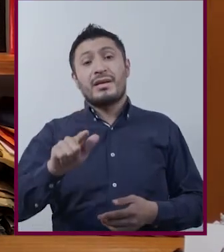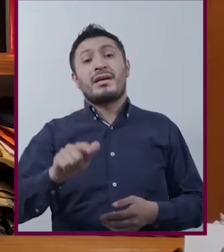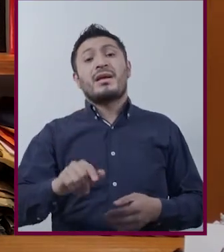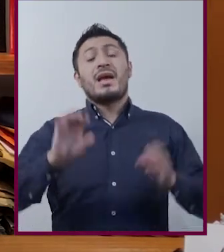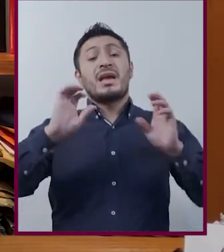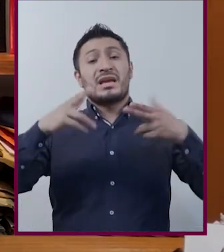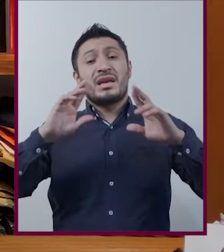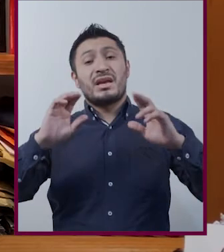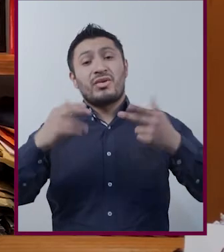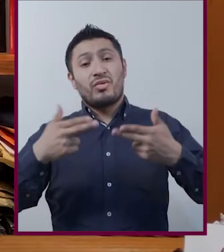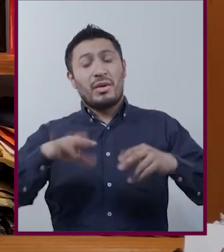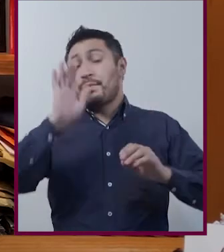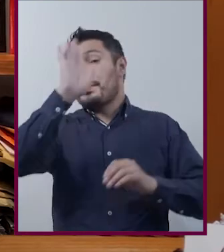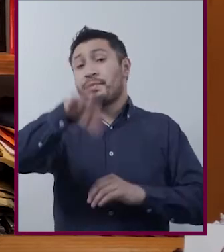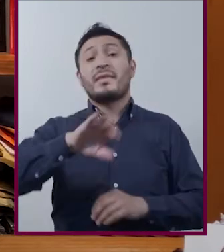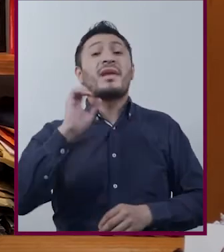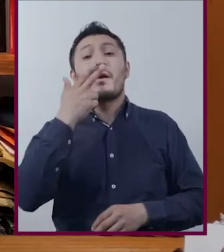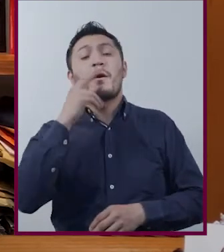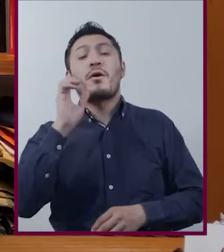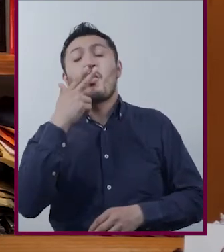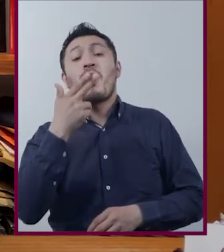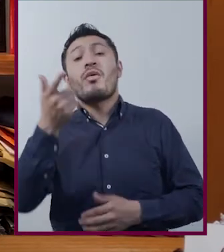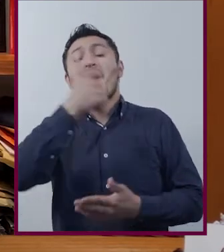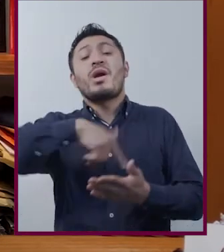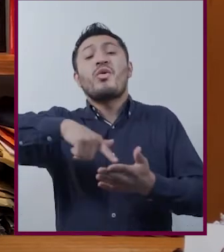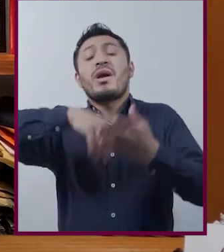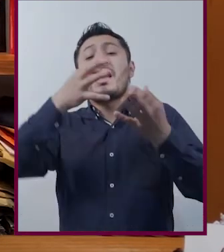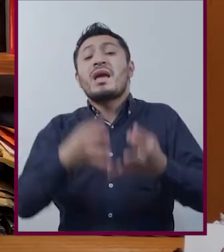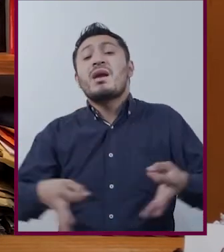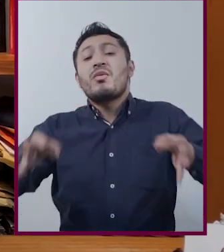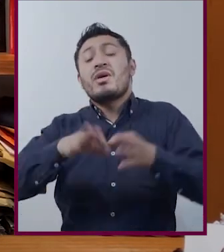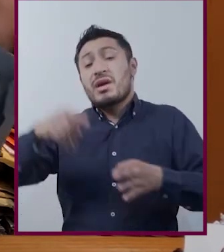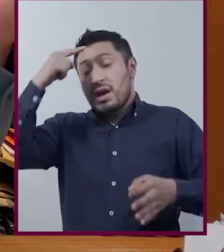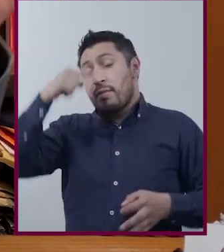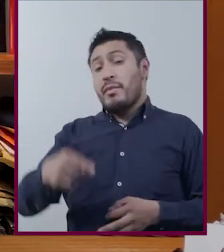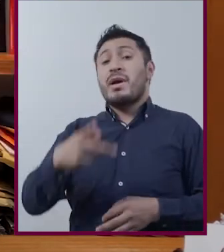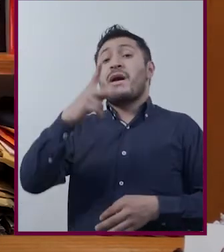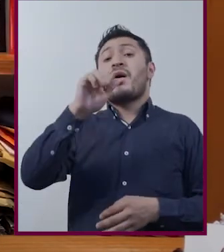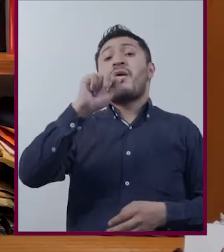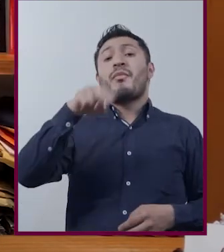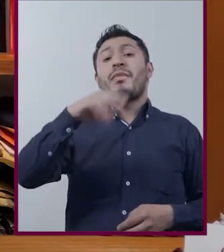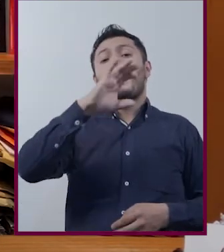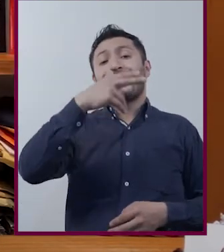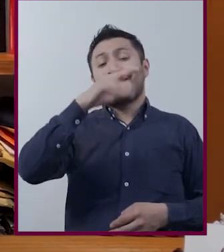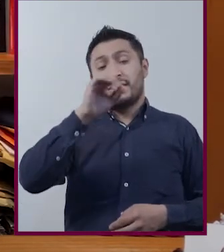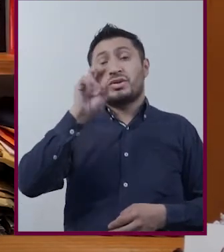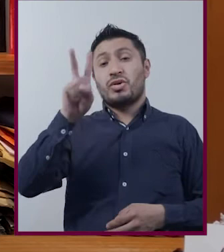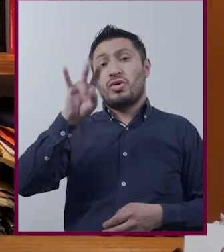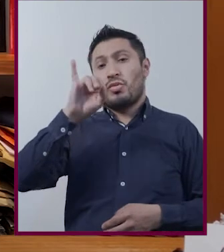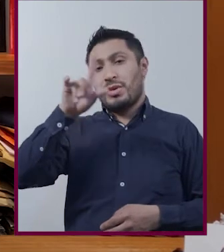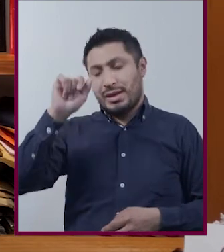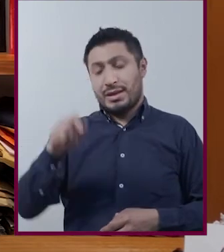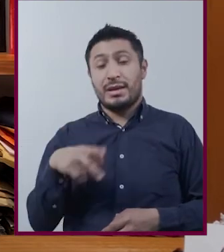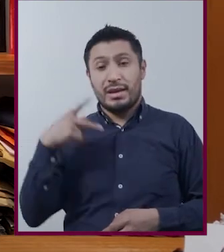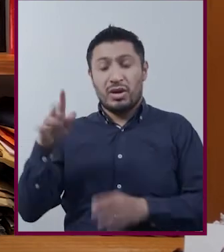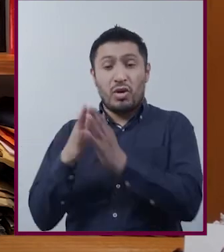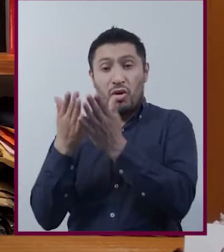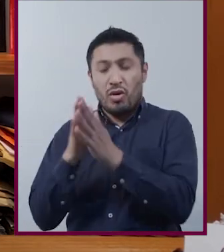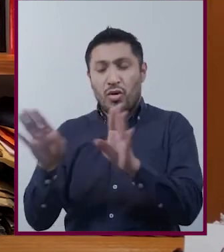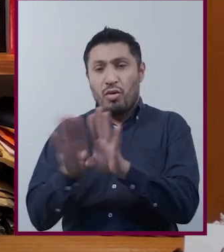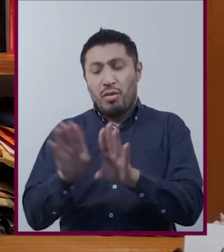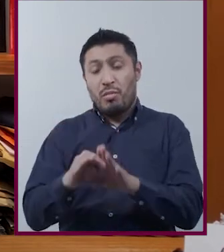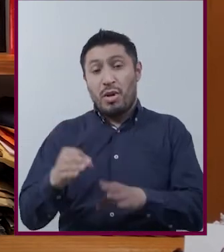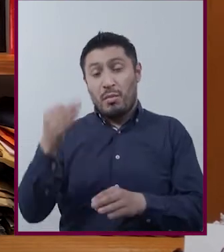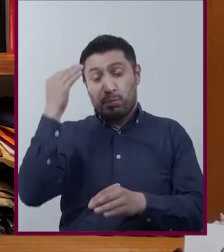muy importante para el Centauro del Norte, Pancho Villa. De modo que estamos ante una obra que tardó en